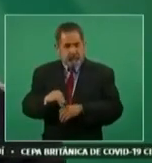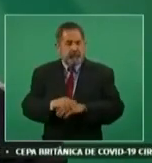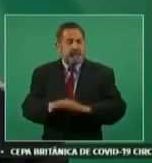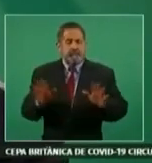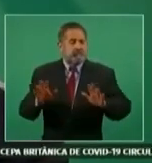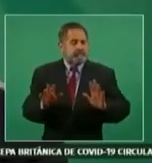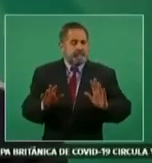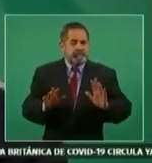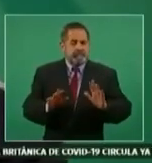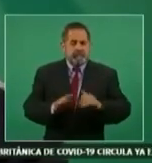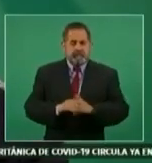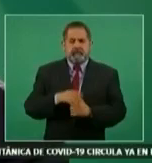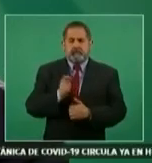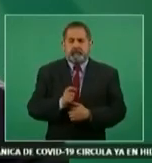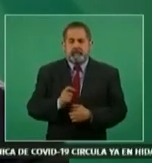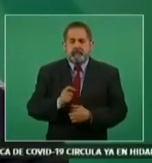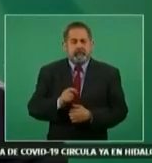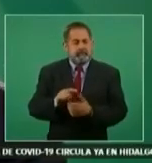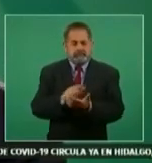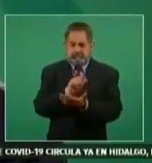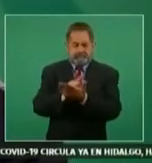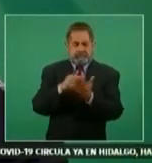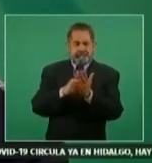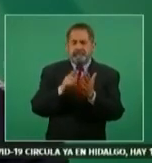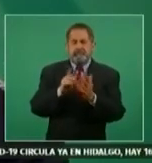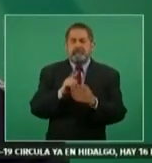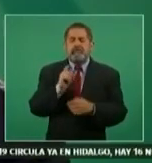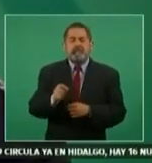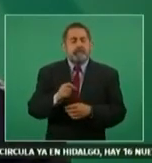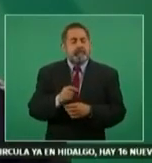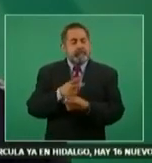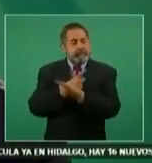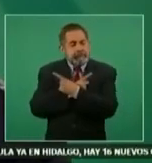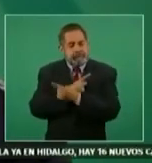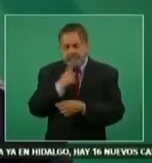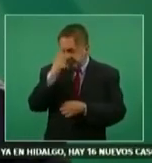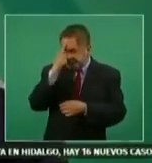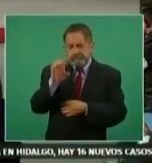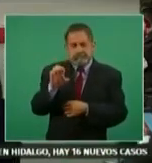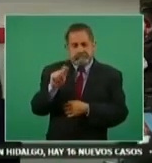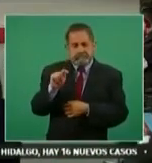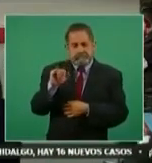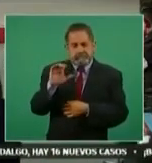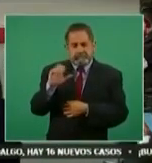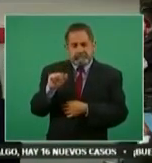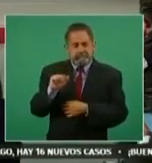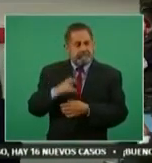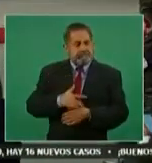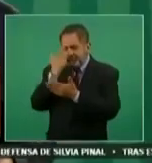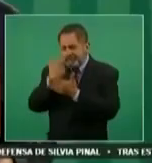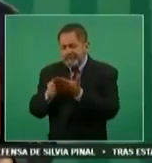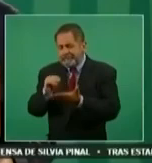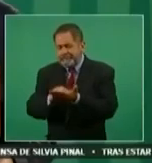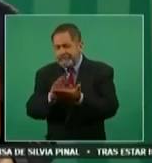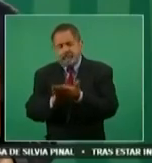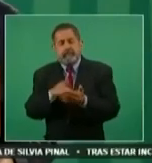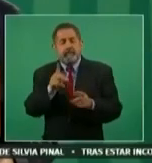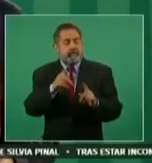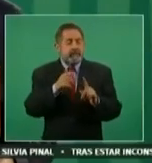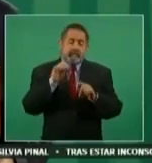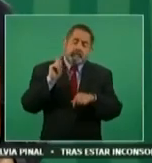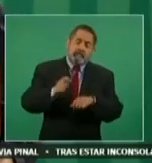yo te pregunto, ¿no tienes alguna comadre que, pues, que quieras mucho, que sea tu comadre tú? ¿Pero que la haya cagado?